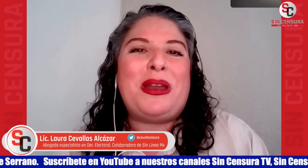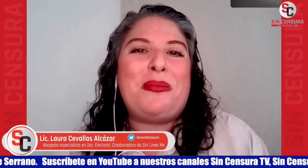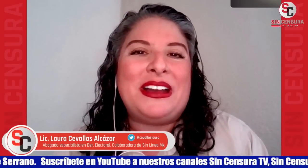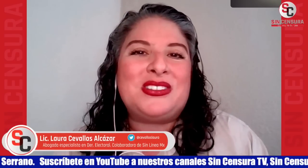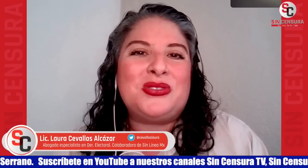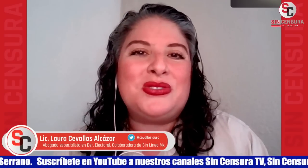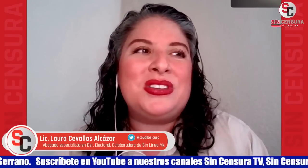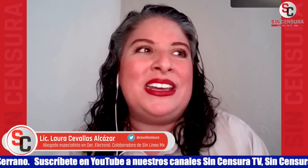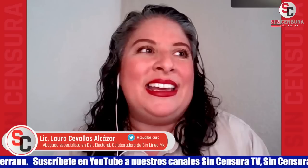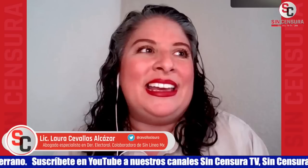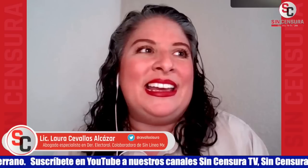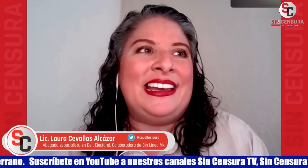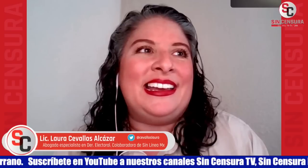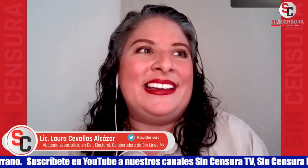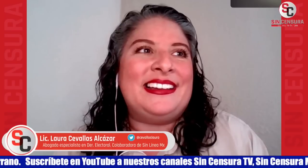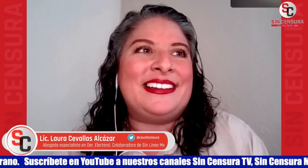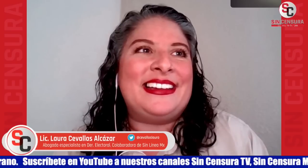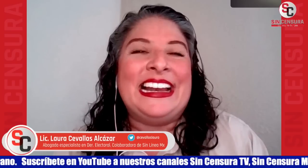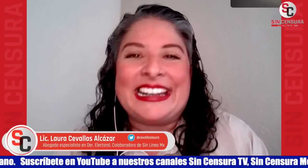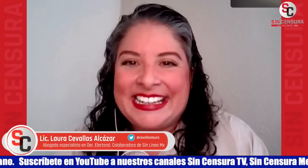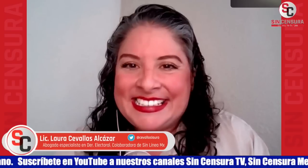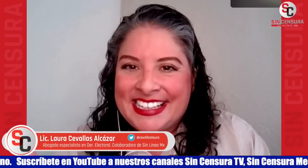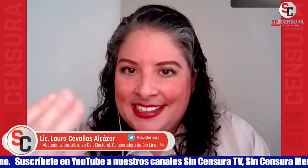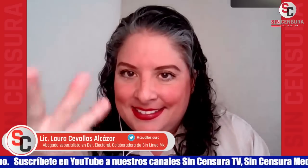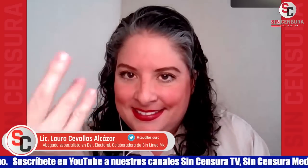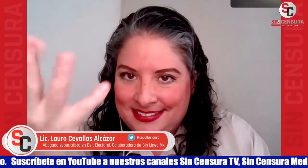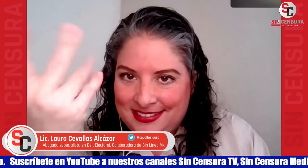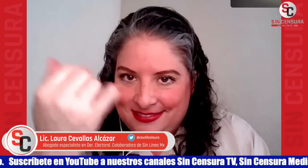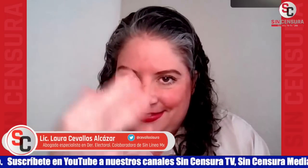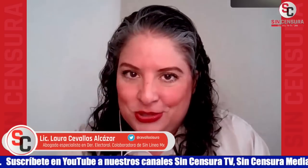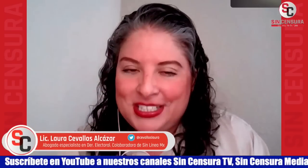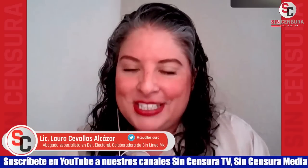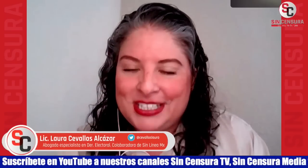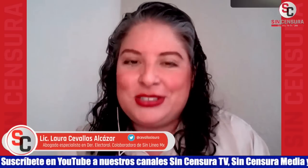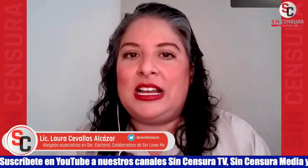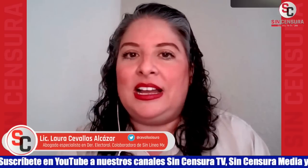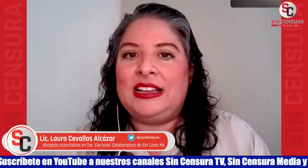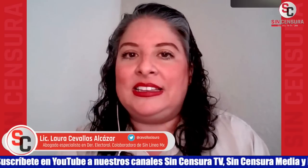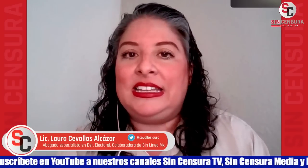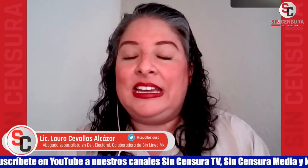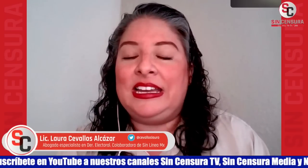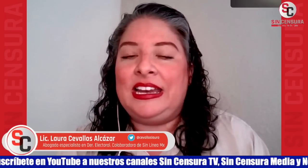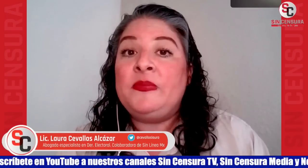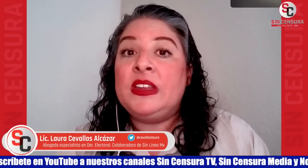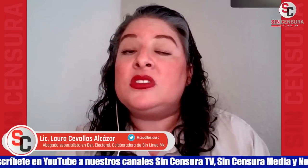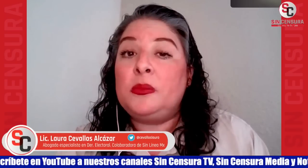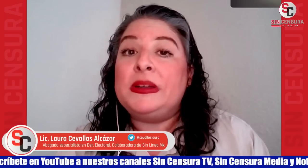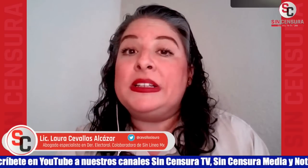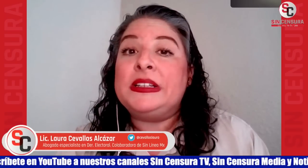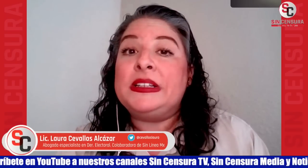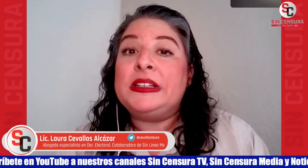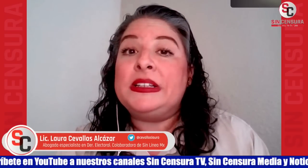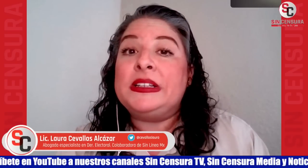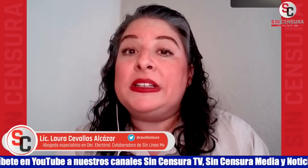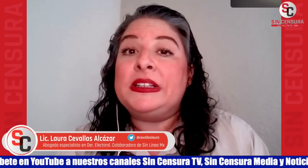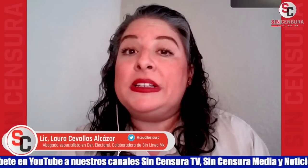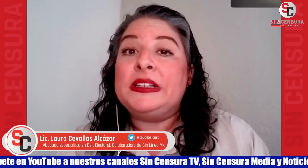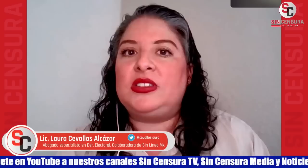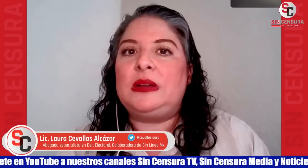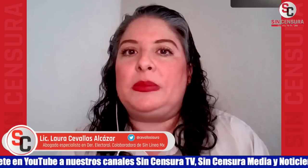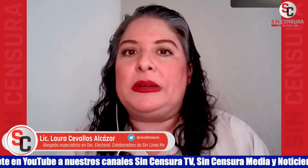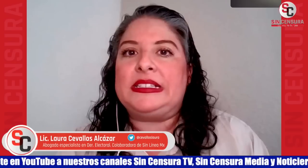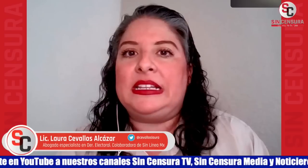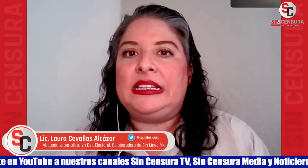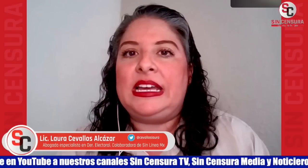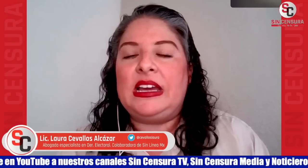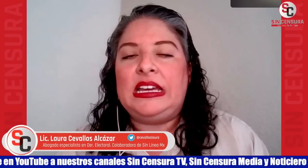juegos perversos que le rascan los dedos al tigre son precisamente para ver cómo